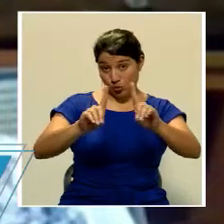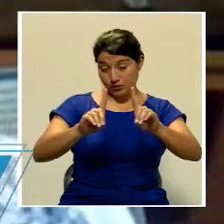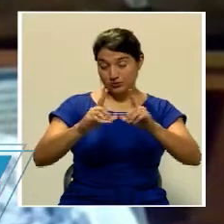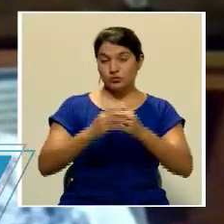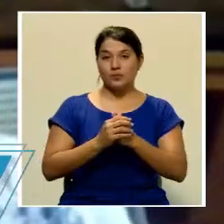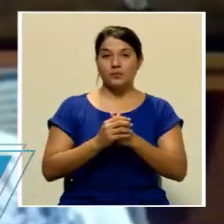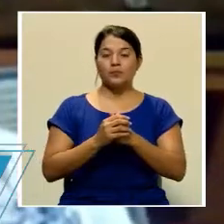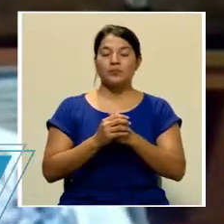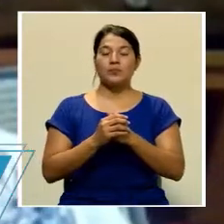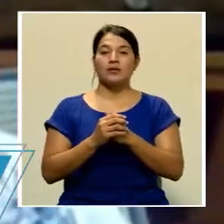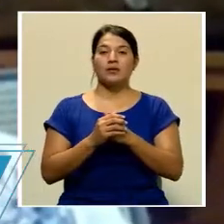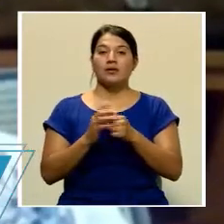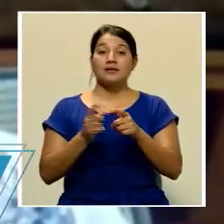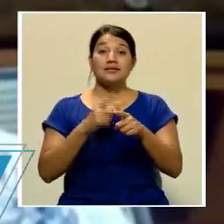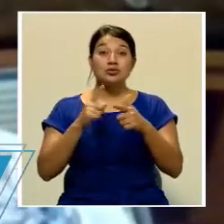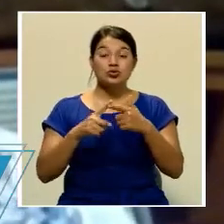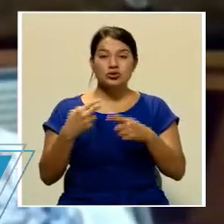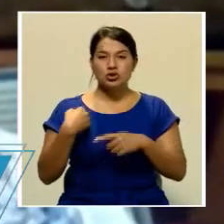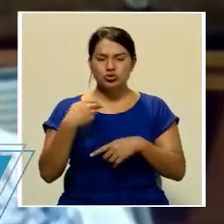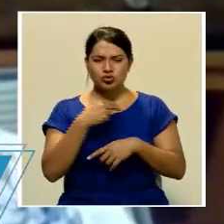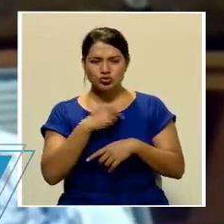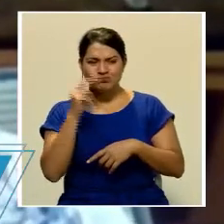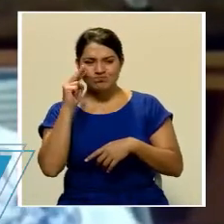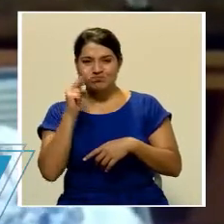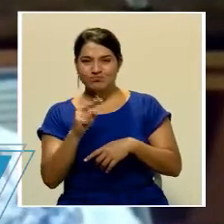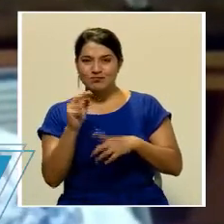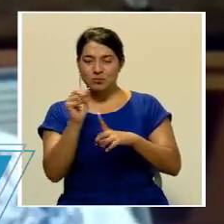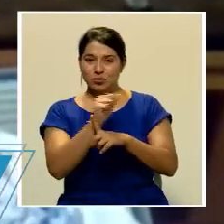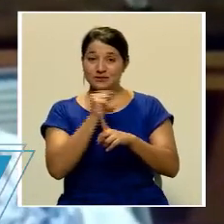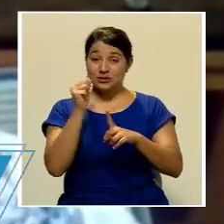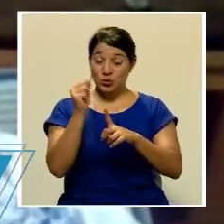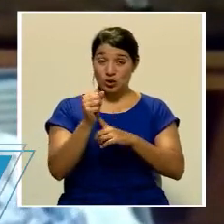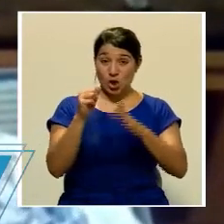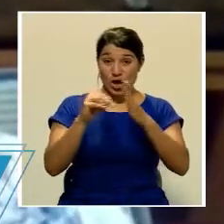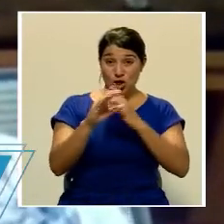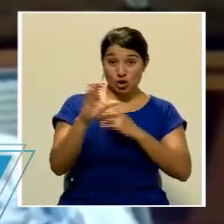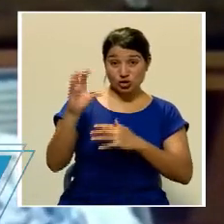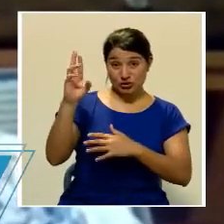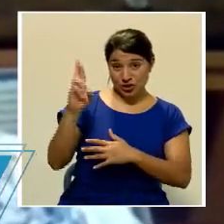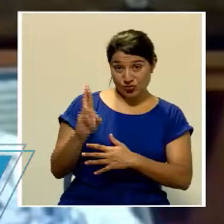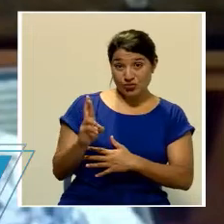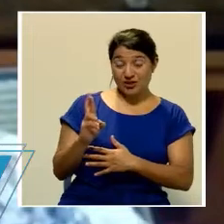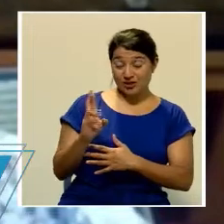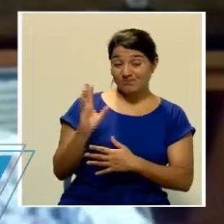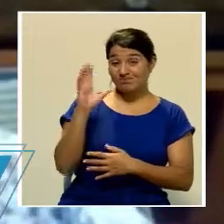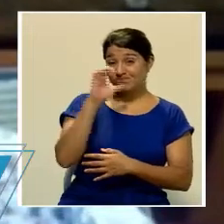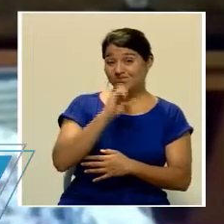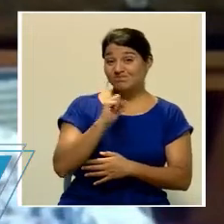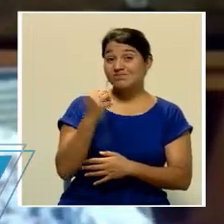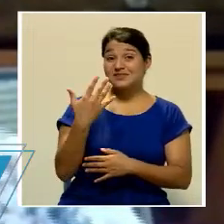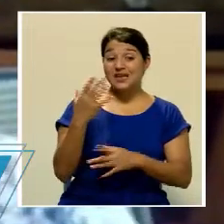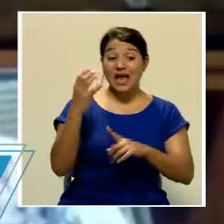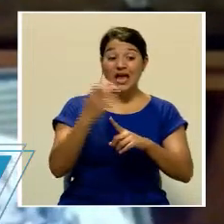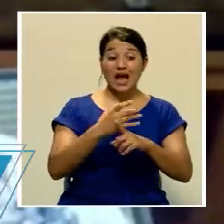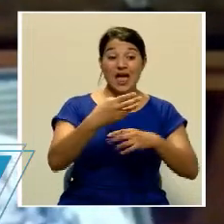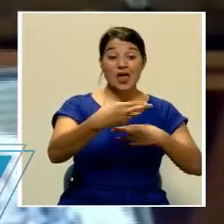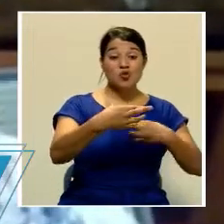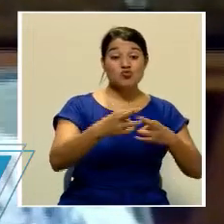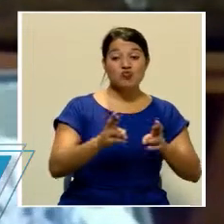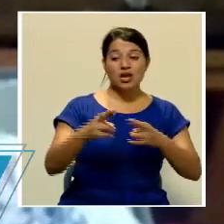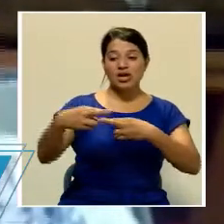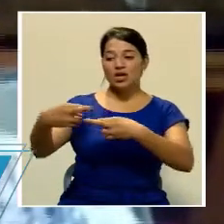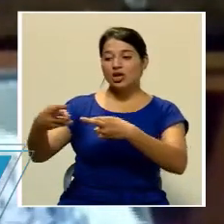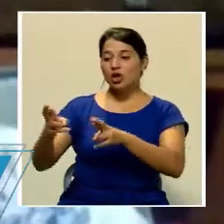podía seguir sucediendo, pues nos encontramos en una situación en la que las regiones tienen situaciones y circunstancias